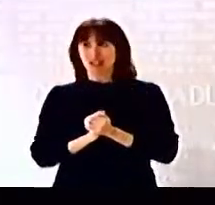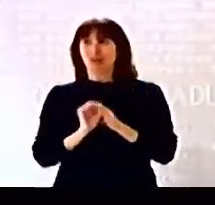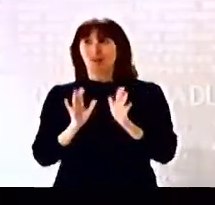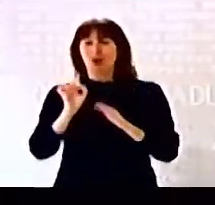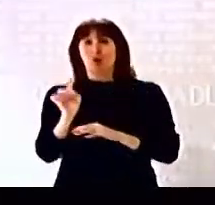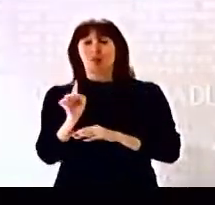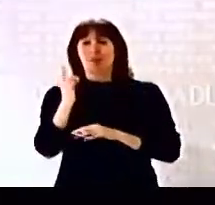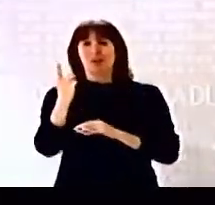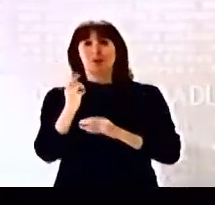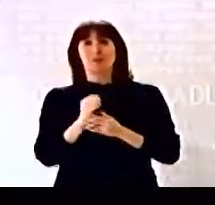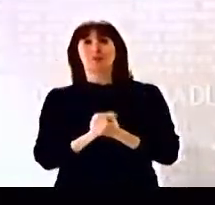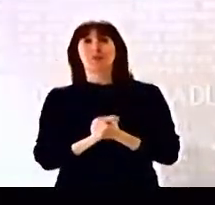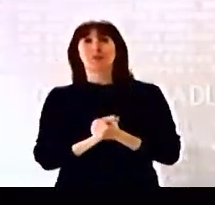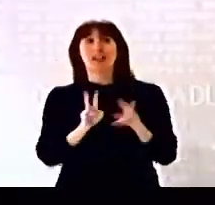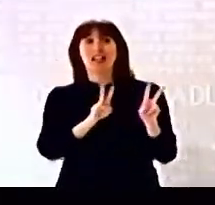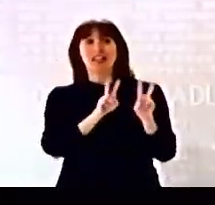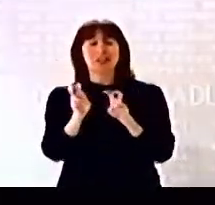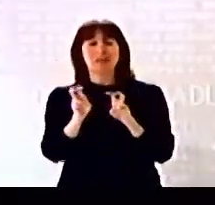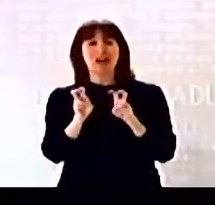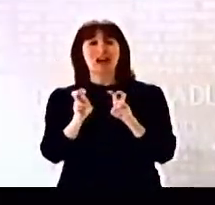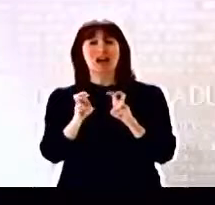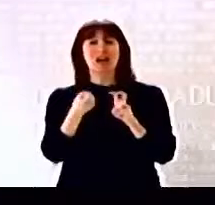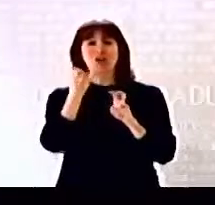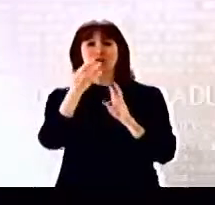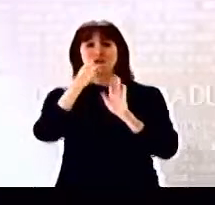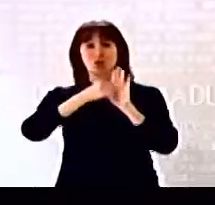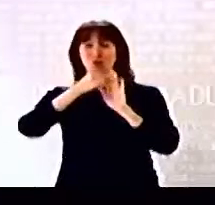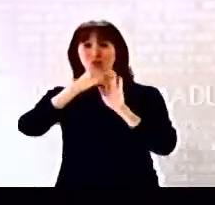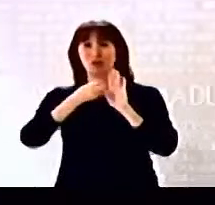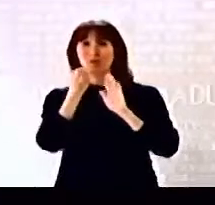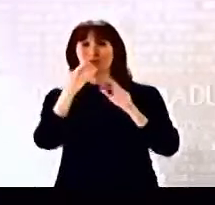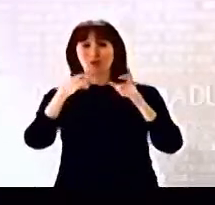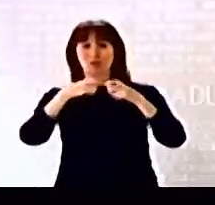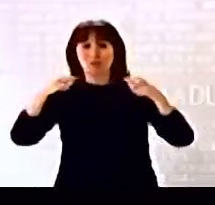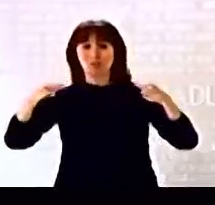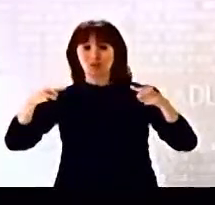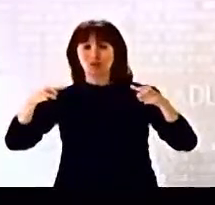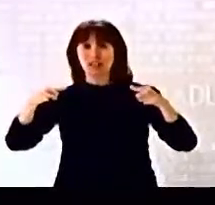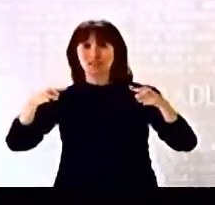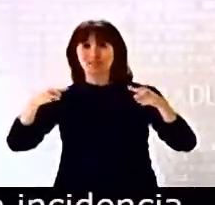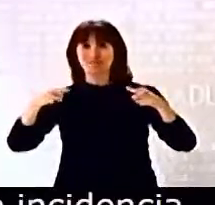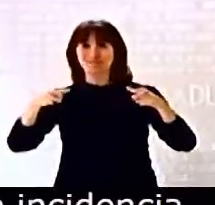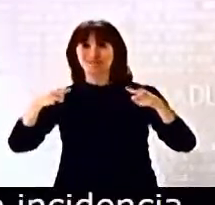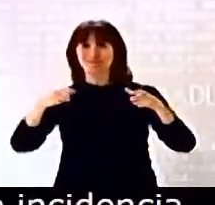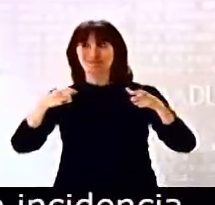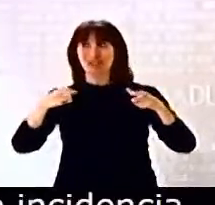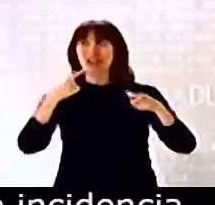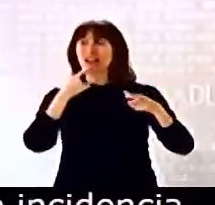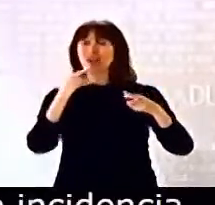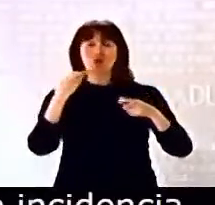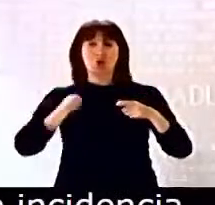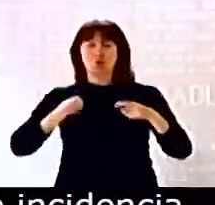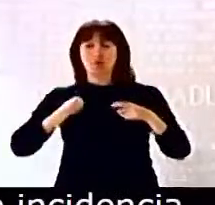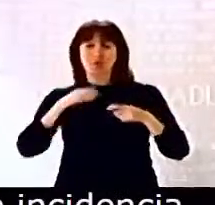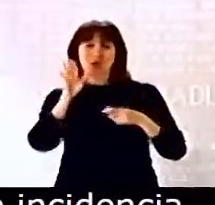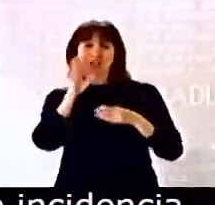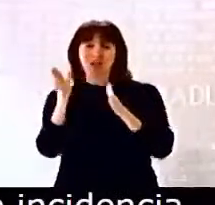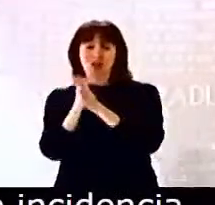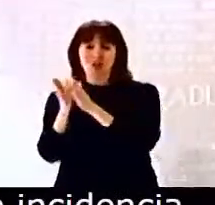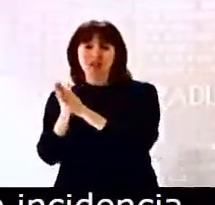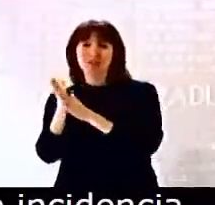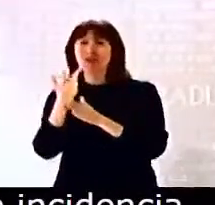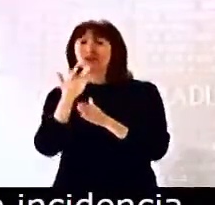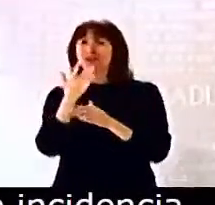En primer lugar, con respecto a las cifras de incidencia acumulada, le vuelvo a decir lo mismo que le dije a su compañero. Mientras más